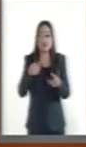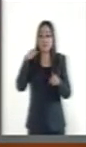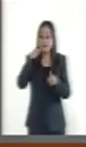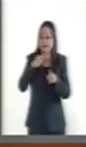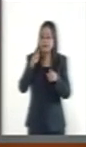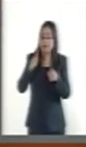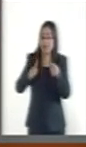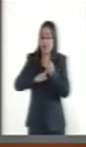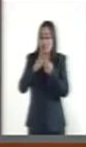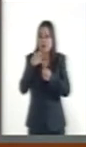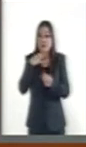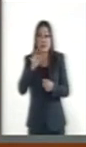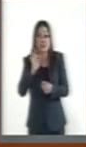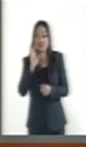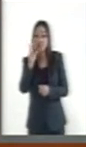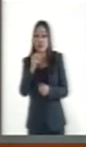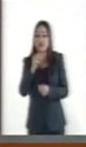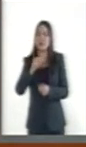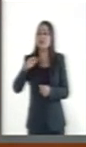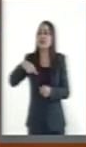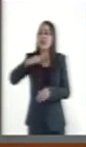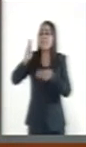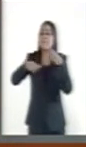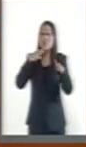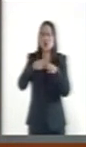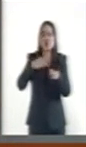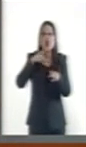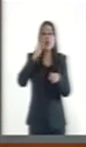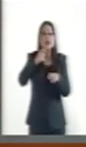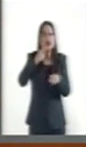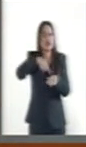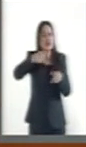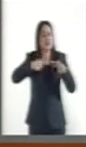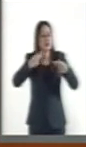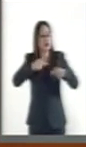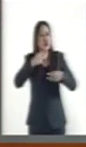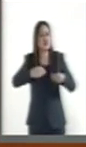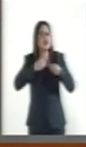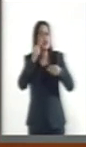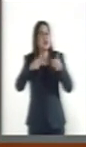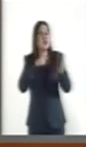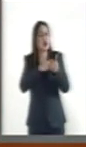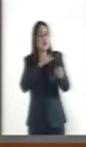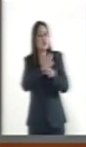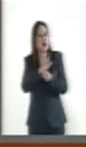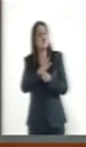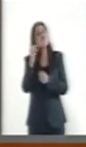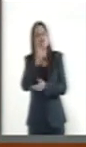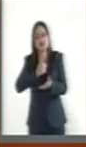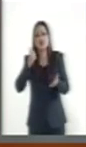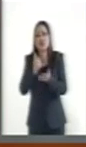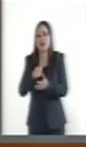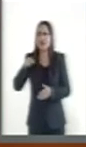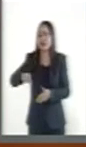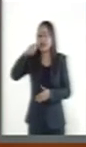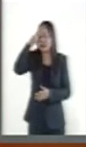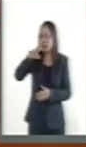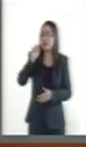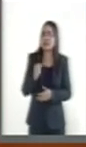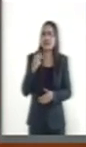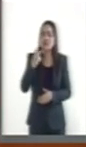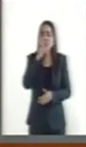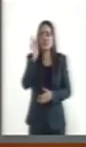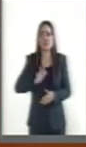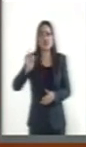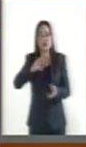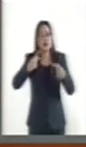menor. Más de la mitad de la población mundial es urbana y en México el 78% vivimos en ciudades y